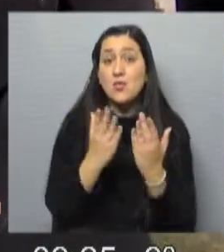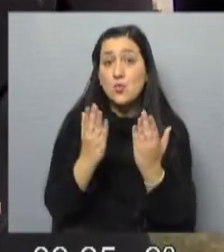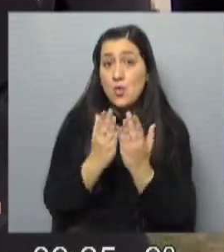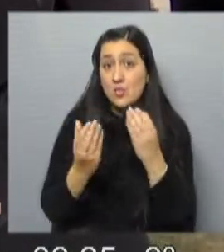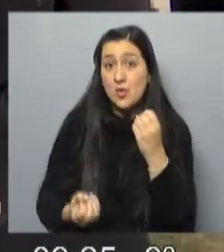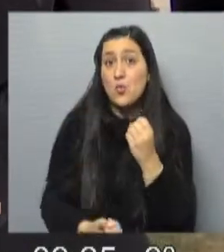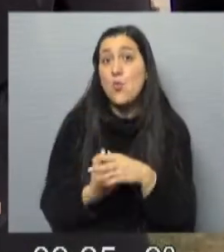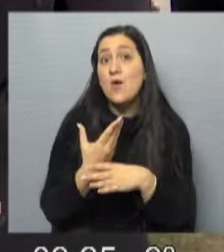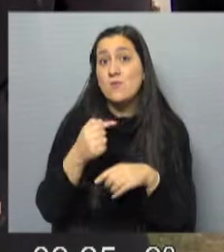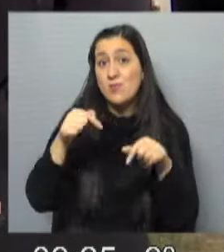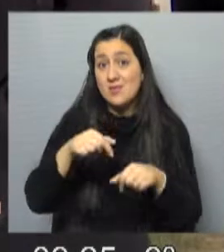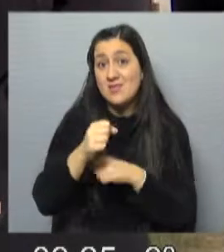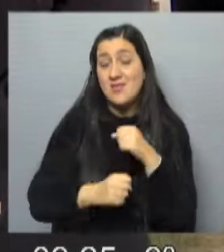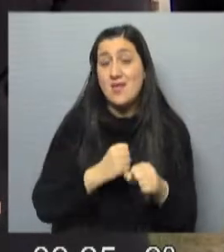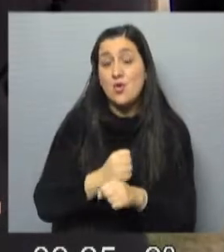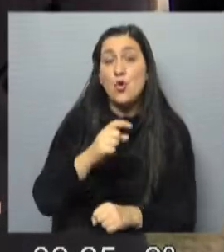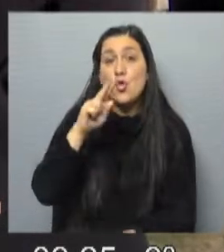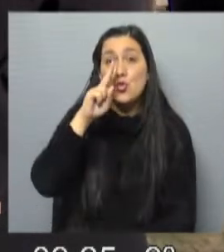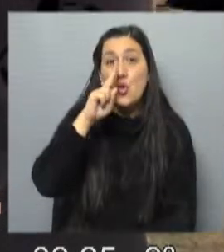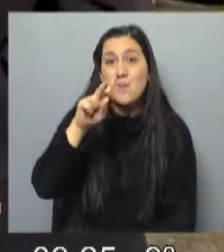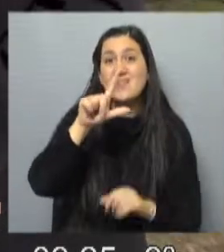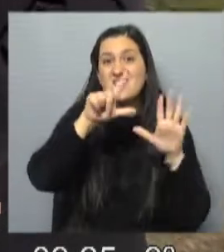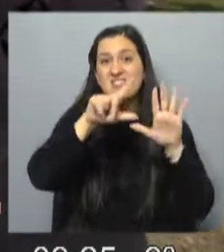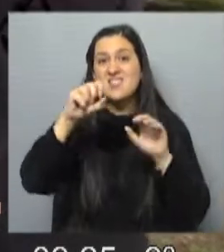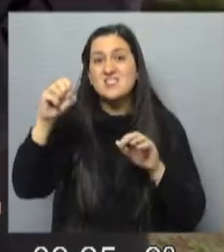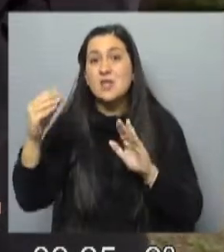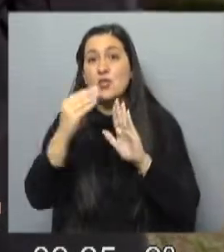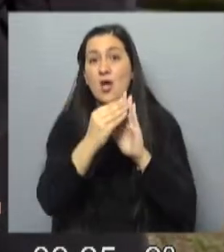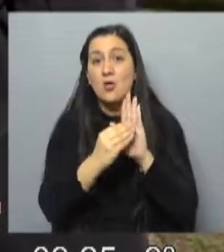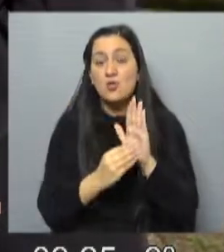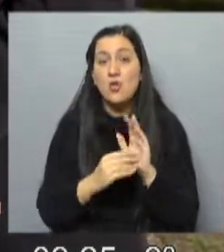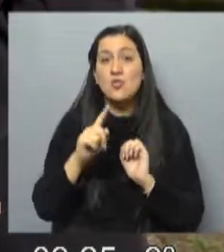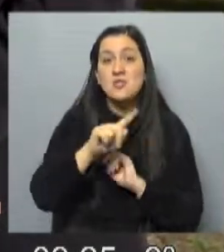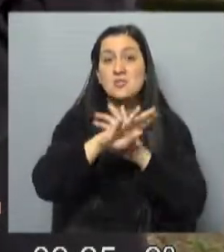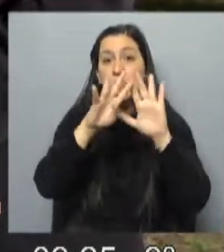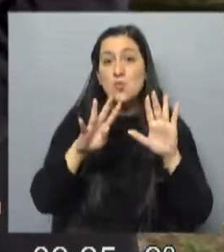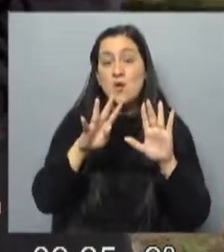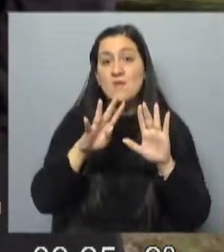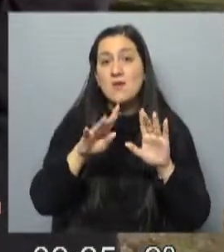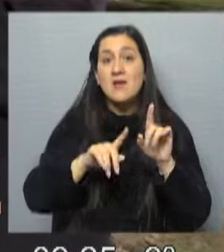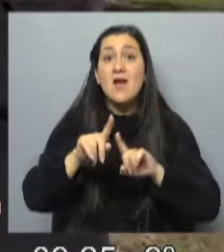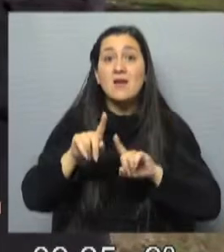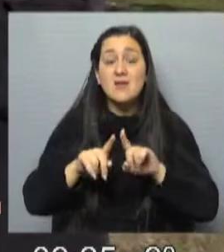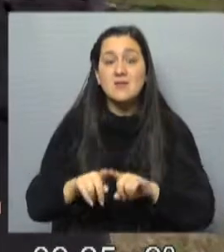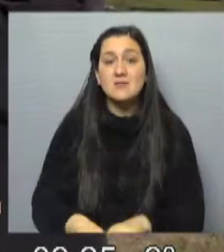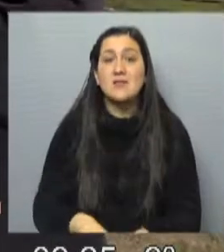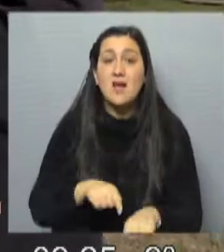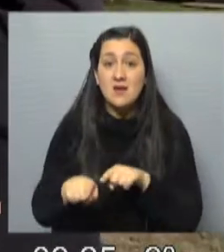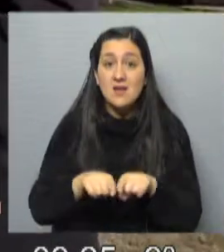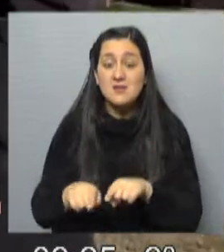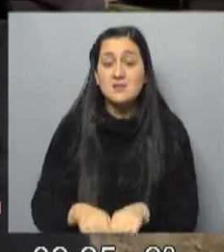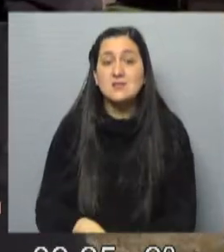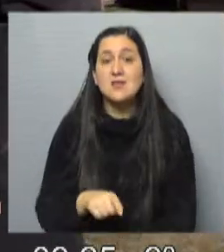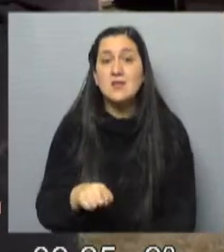nuevos por este año, 2.700 ha sido la matrícula, en 19 carreras, y estamos con la directora de la Escuela de